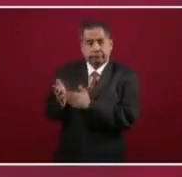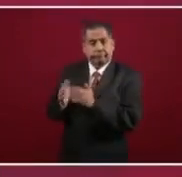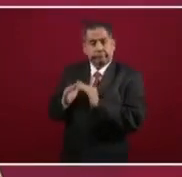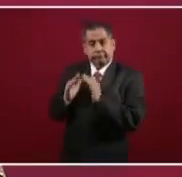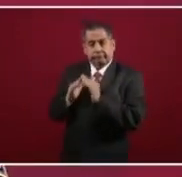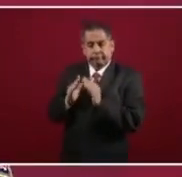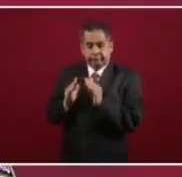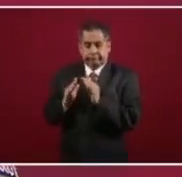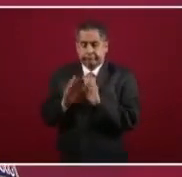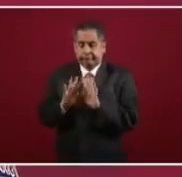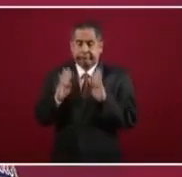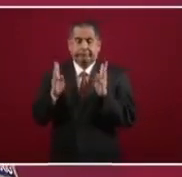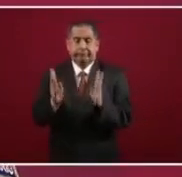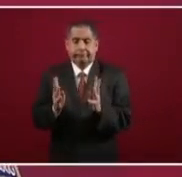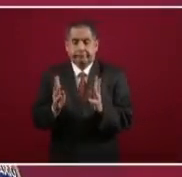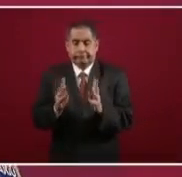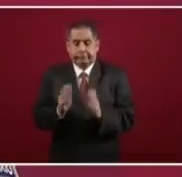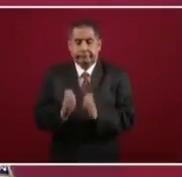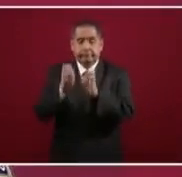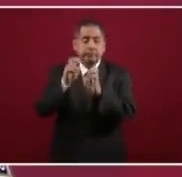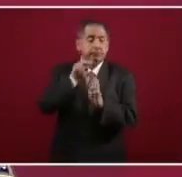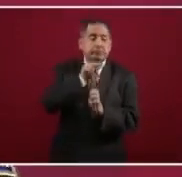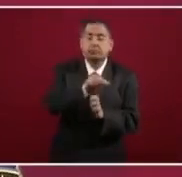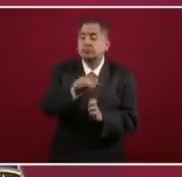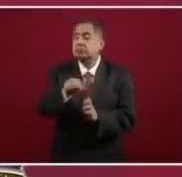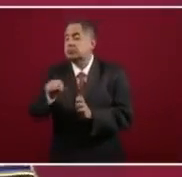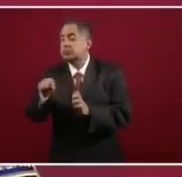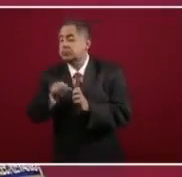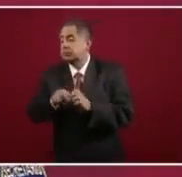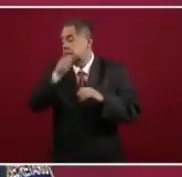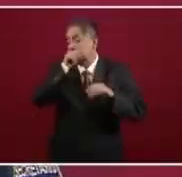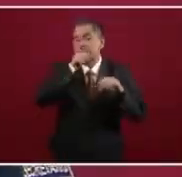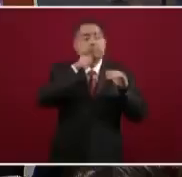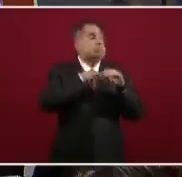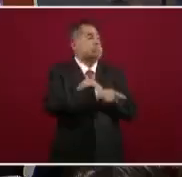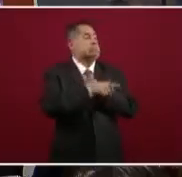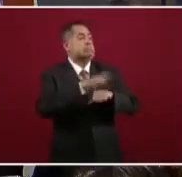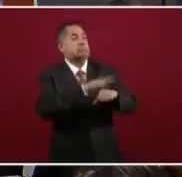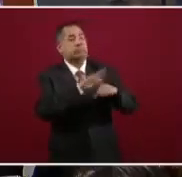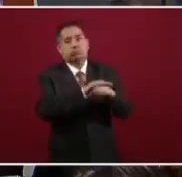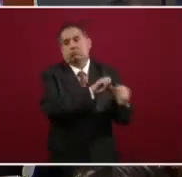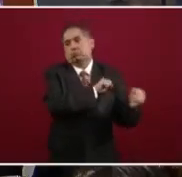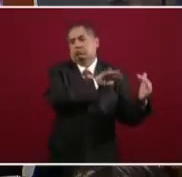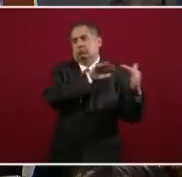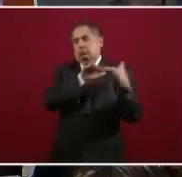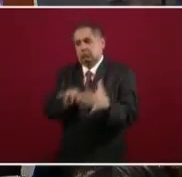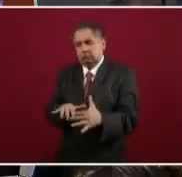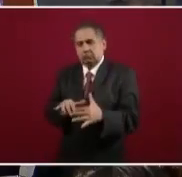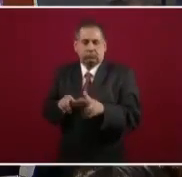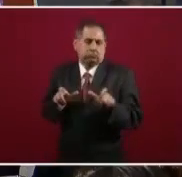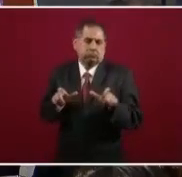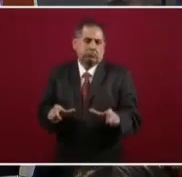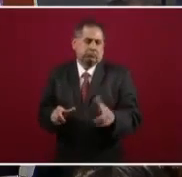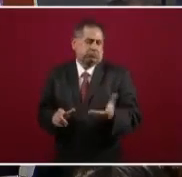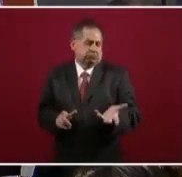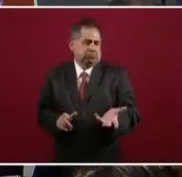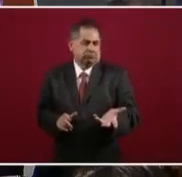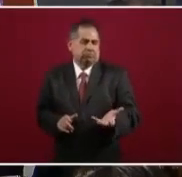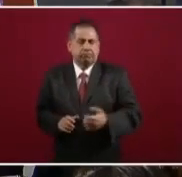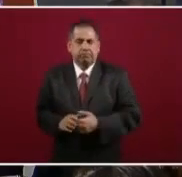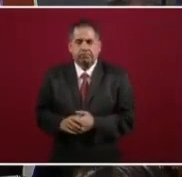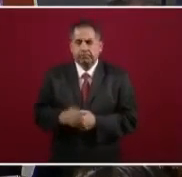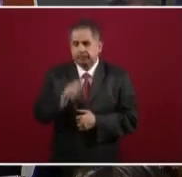que pudo haber también sido observado por la gente que estaba en su interior y termina adicionar información